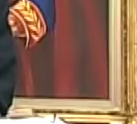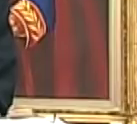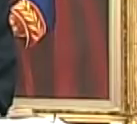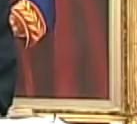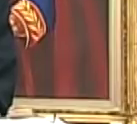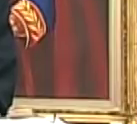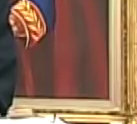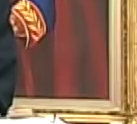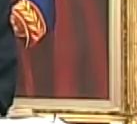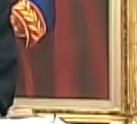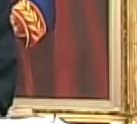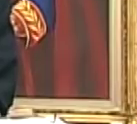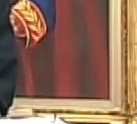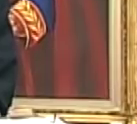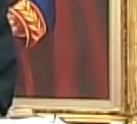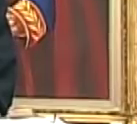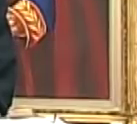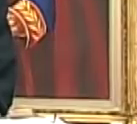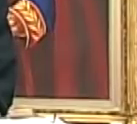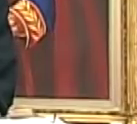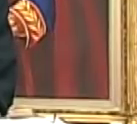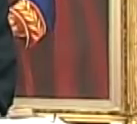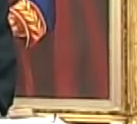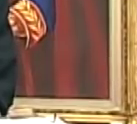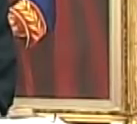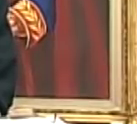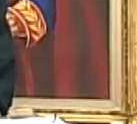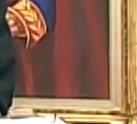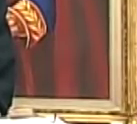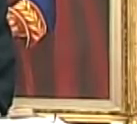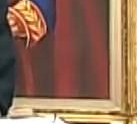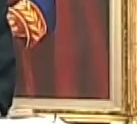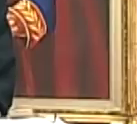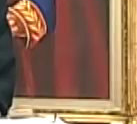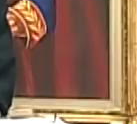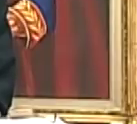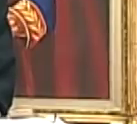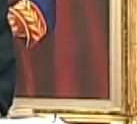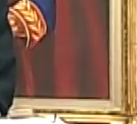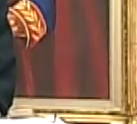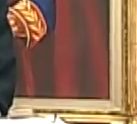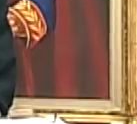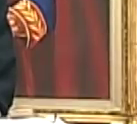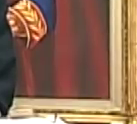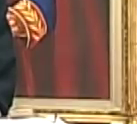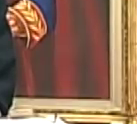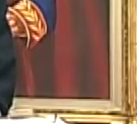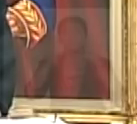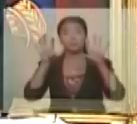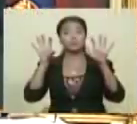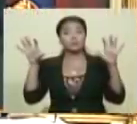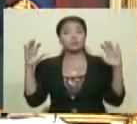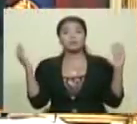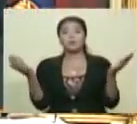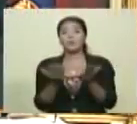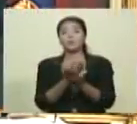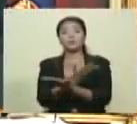exactamente el momento que estamos hoy nosotros enfrentando. Y le pido a nuestros hermanos del mundo entero que nos